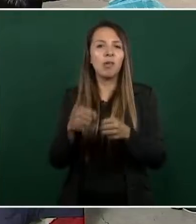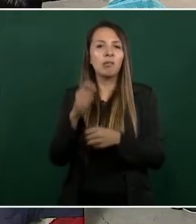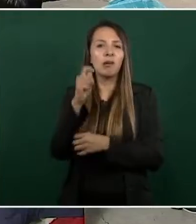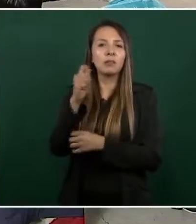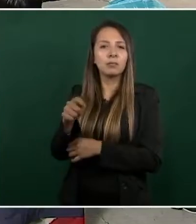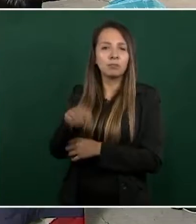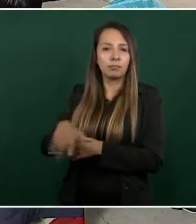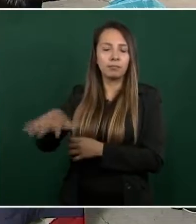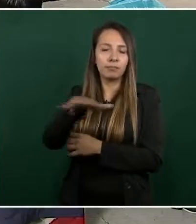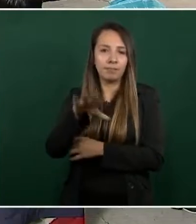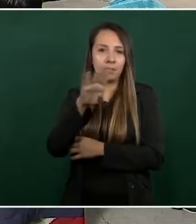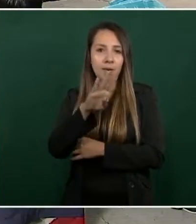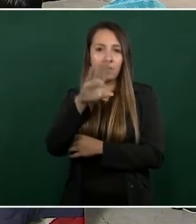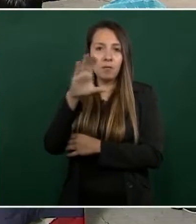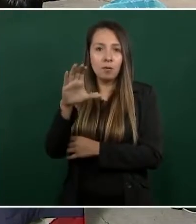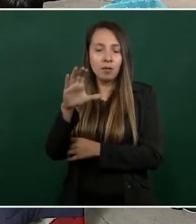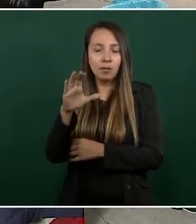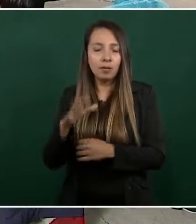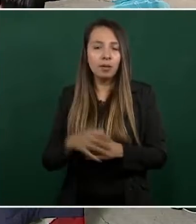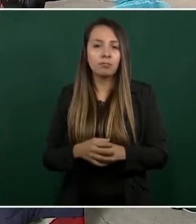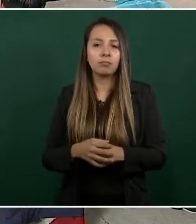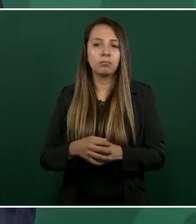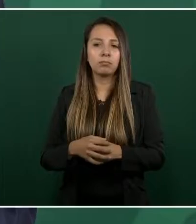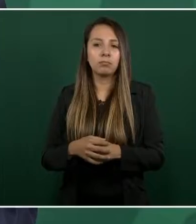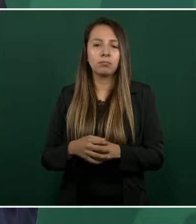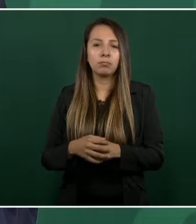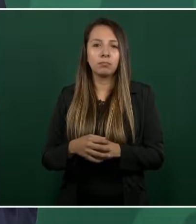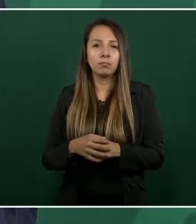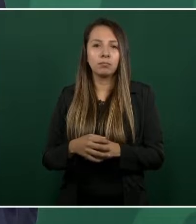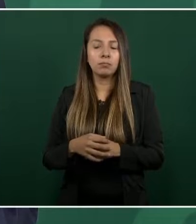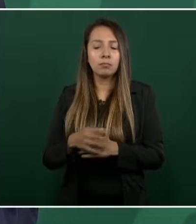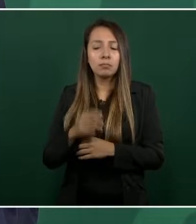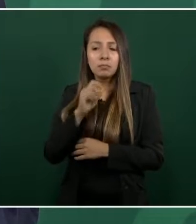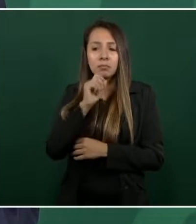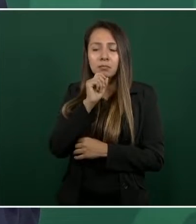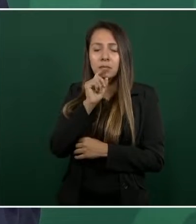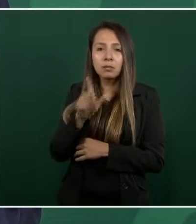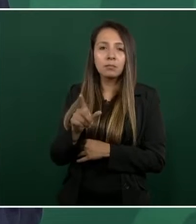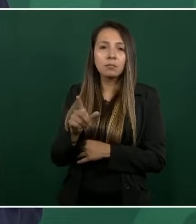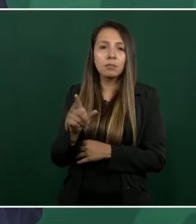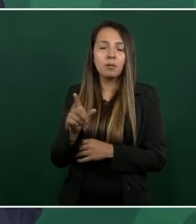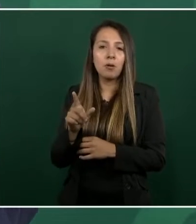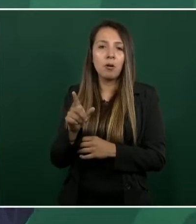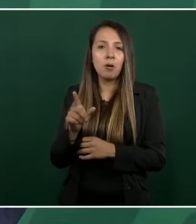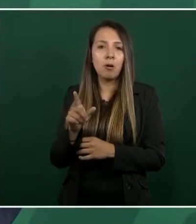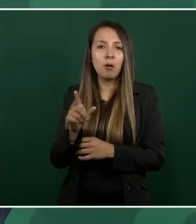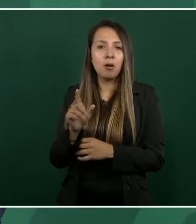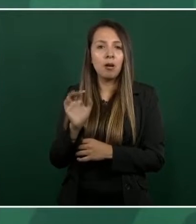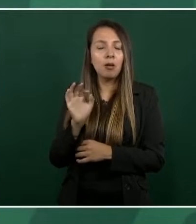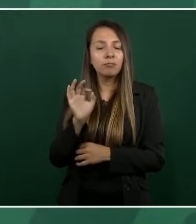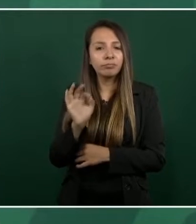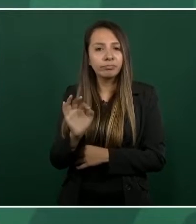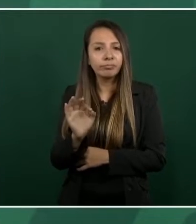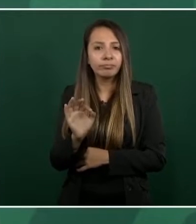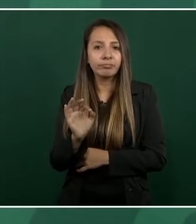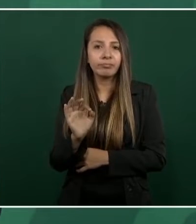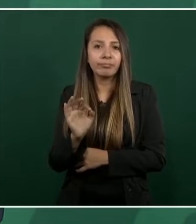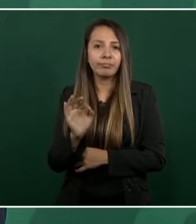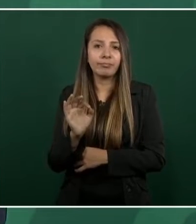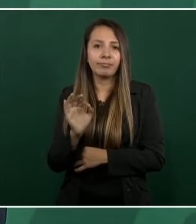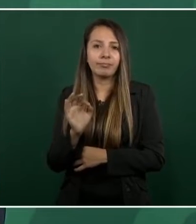y coincide de que es